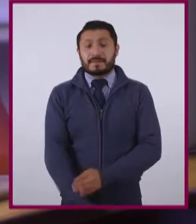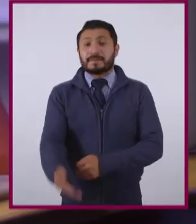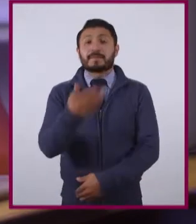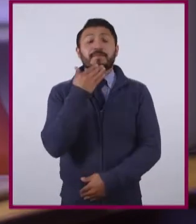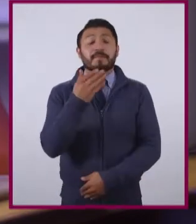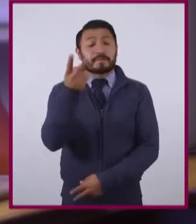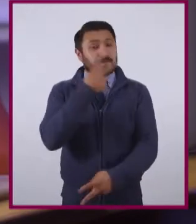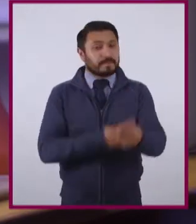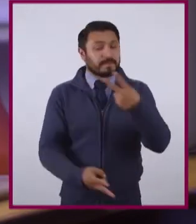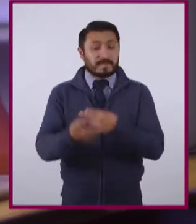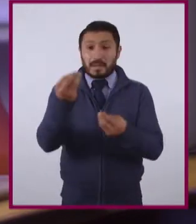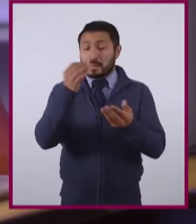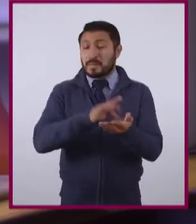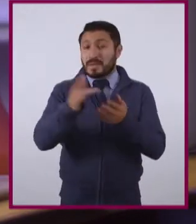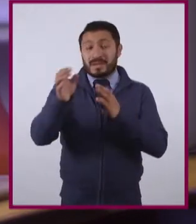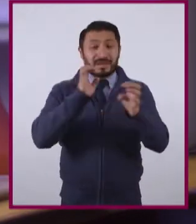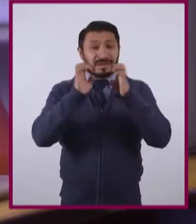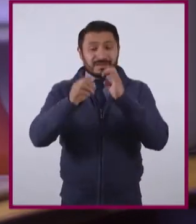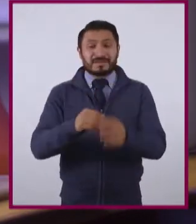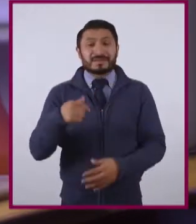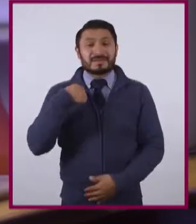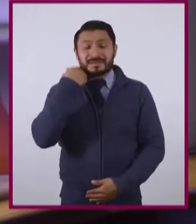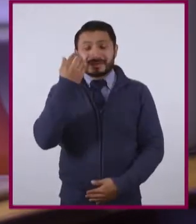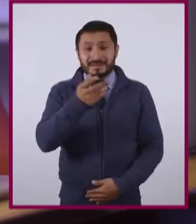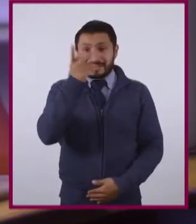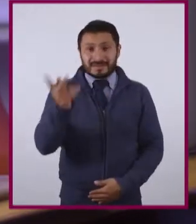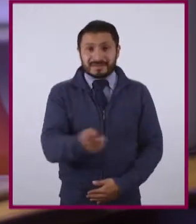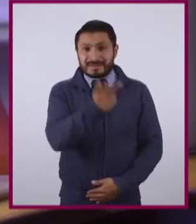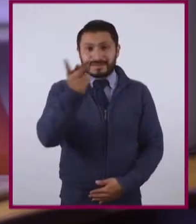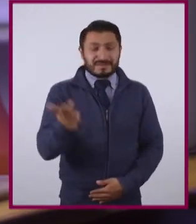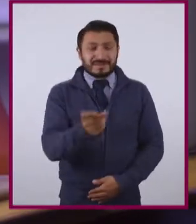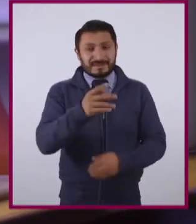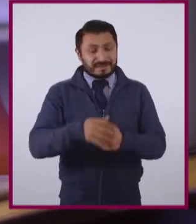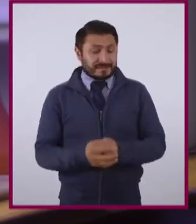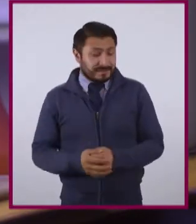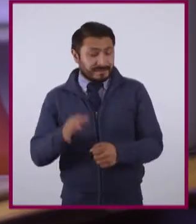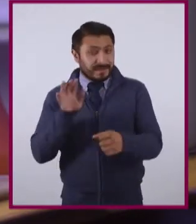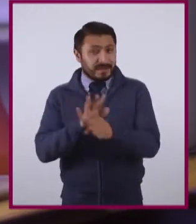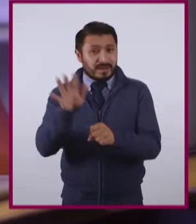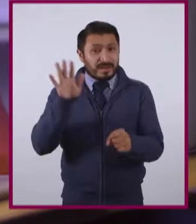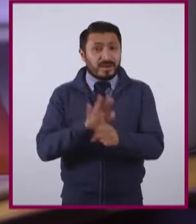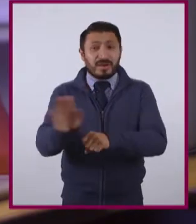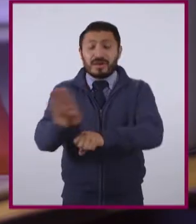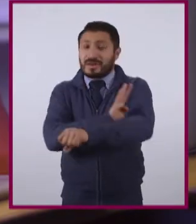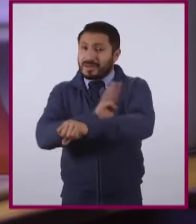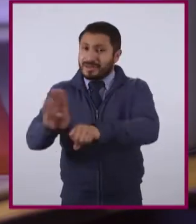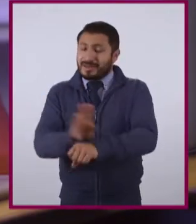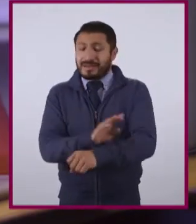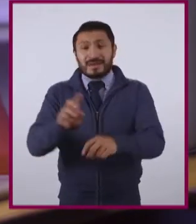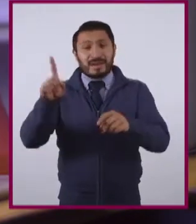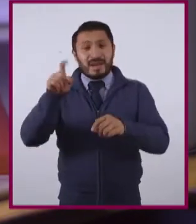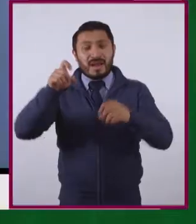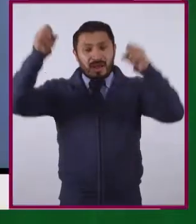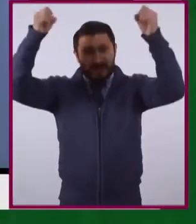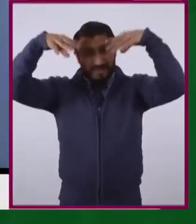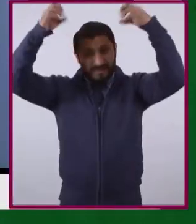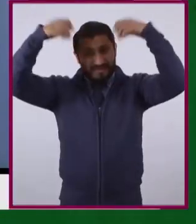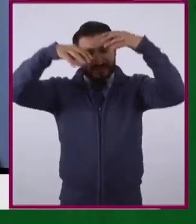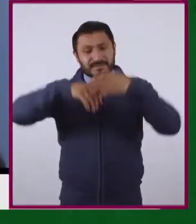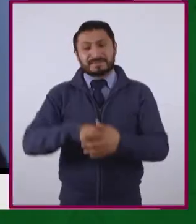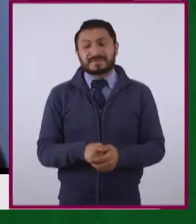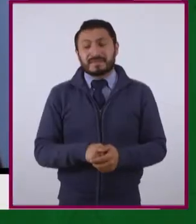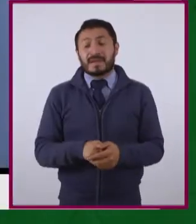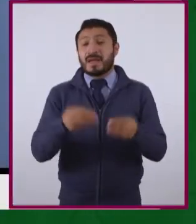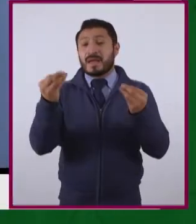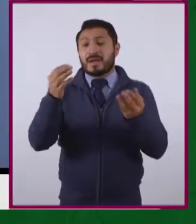Bienvenido, Nevani, muchas gracias por la entrevista. Me gustaría preguntarte, ¿cuáles son las ventajas de captar el agua de lluvia? Bueno, pues